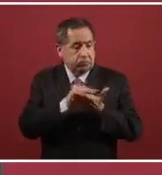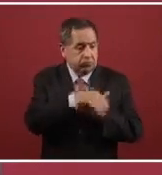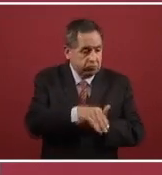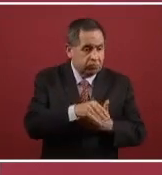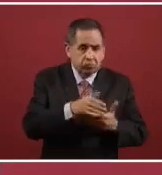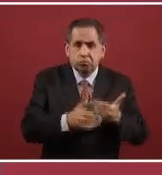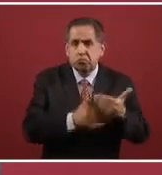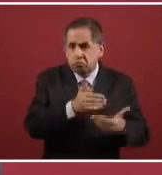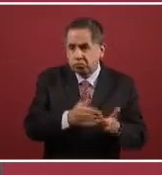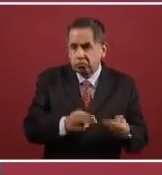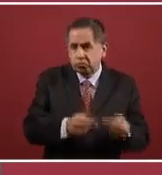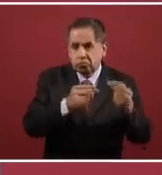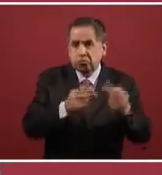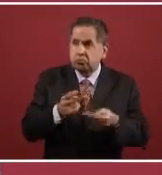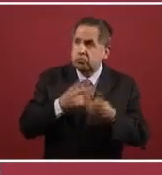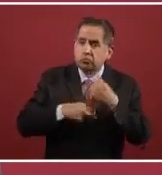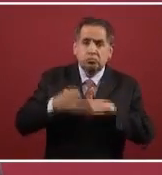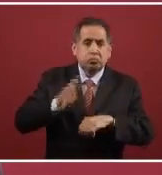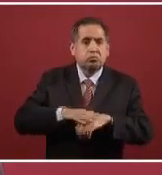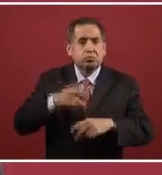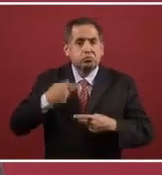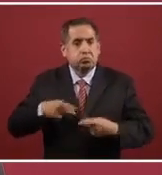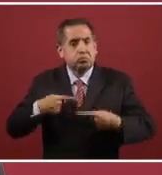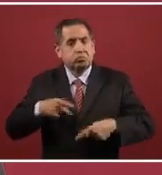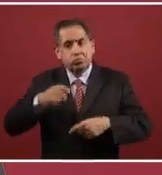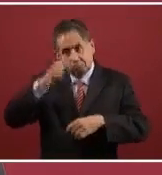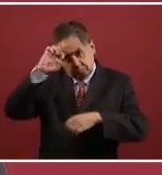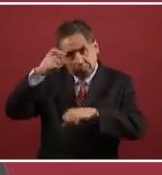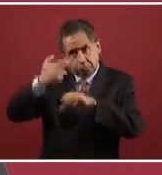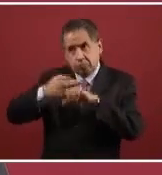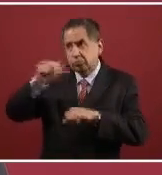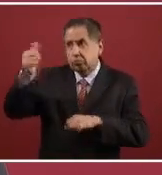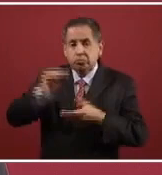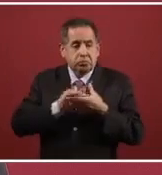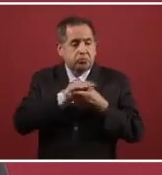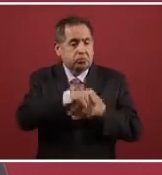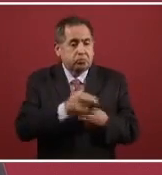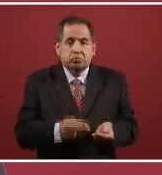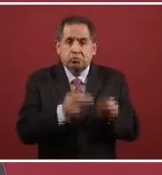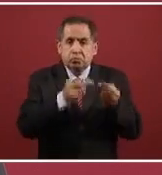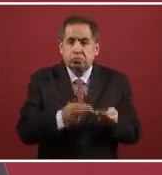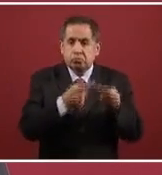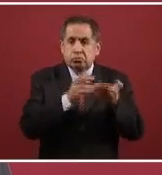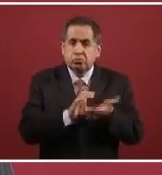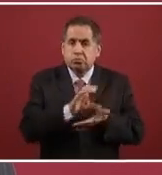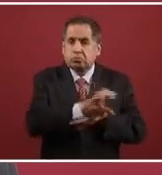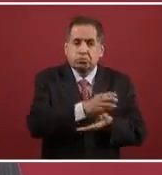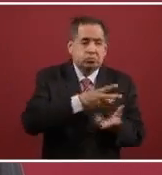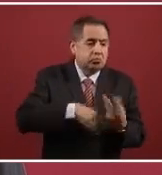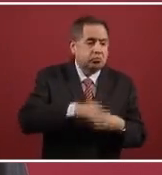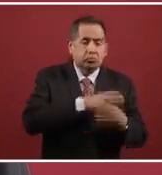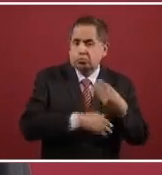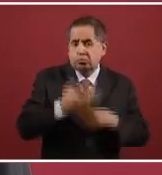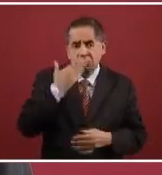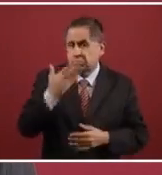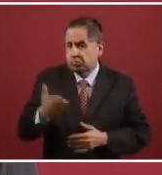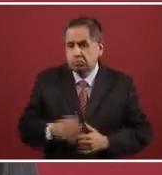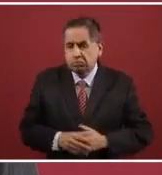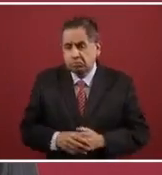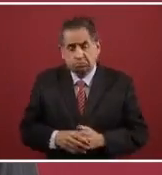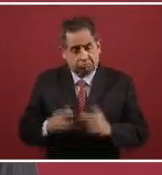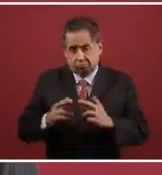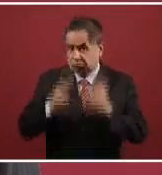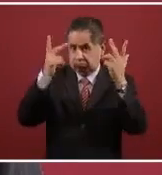la llegada de inversión extranjera a México,